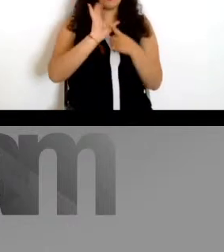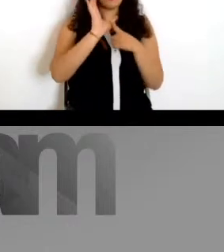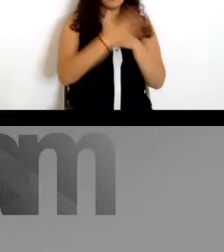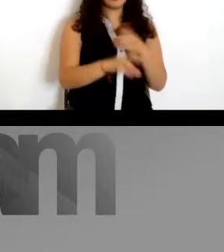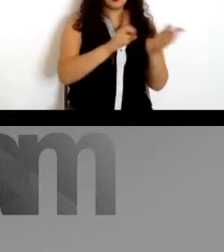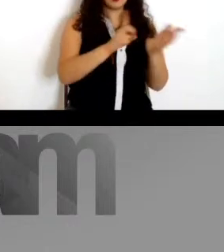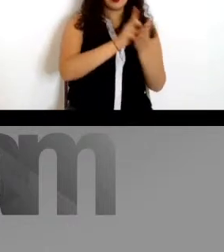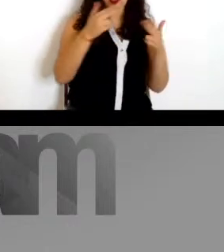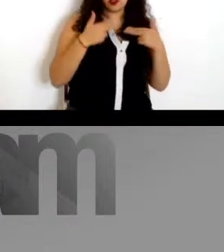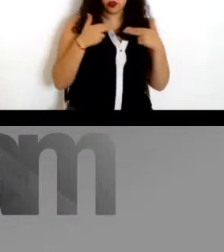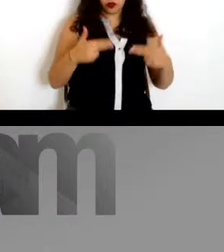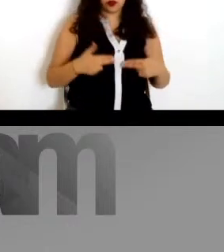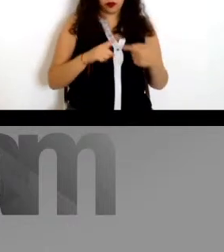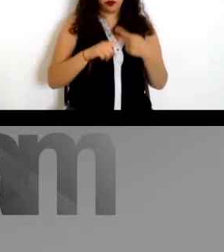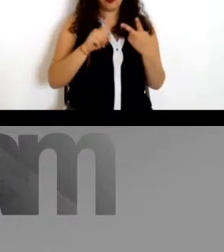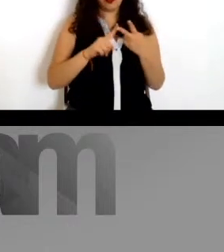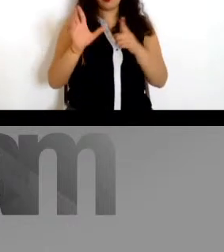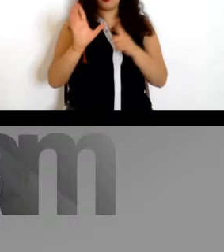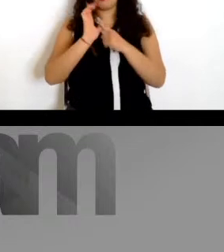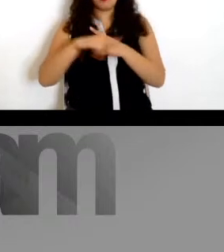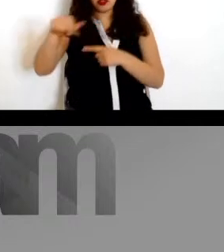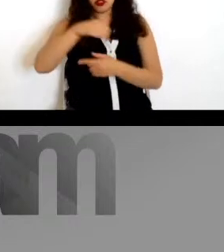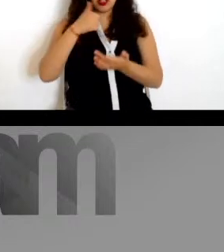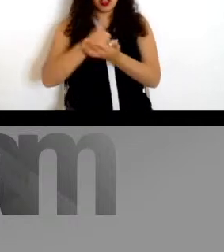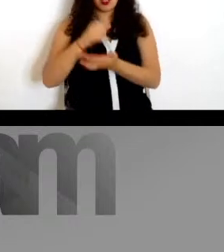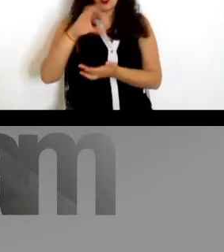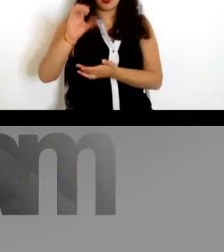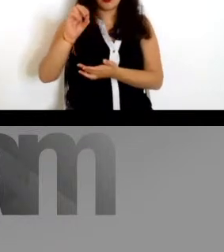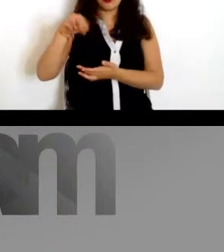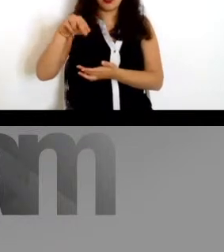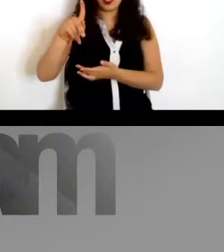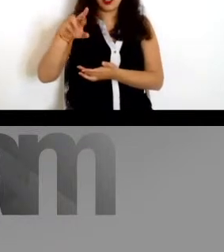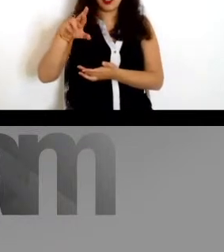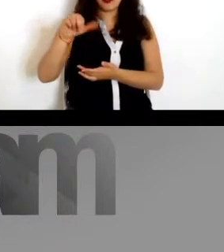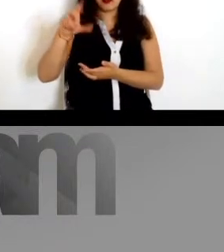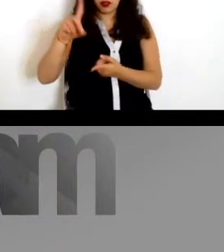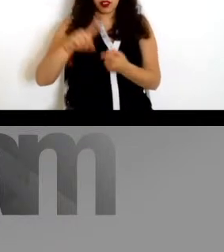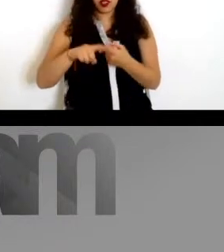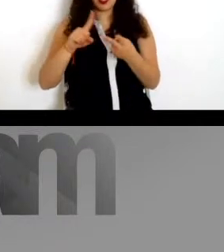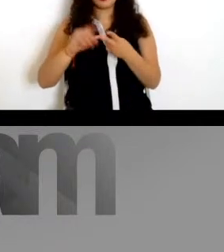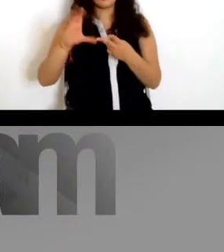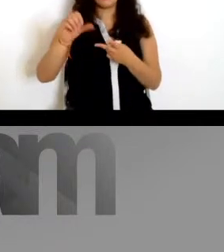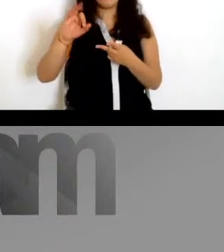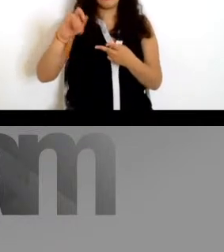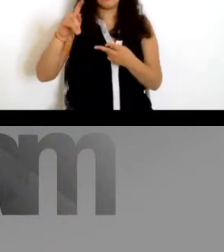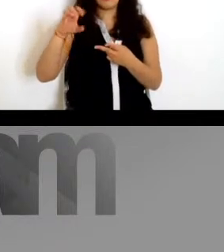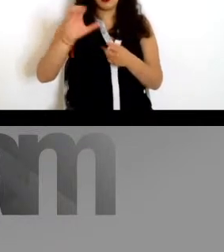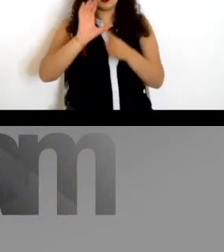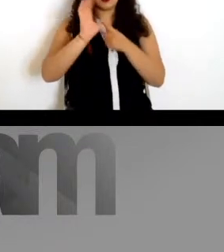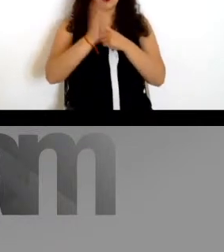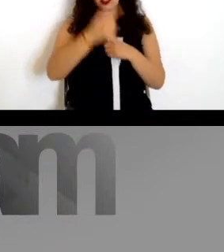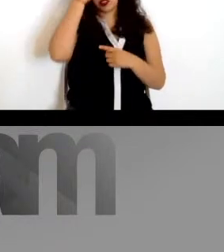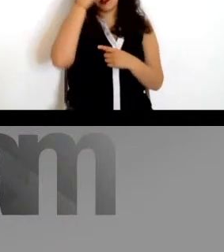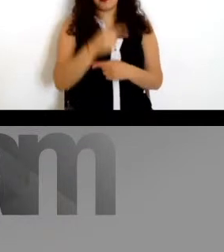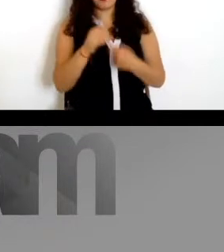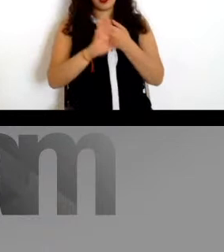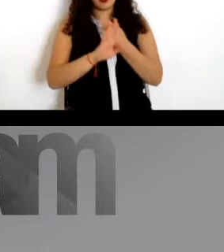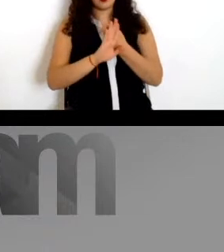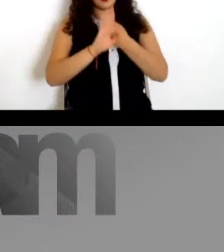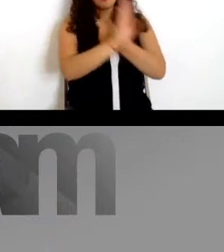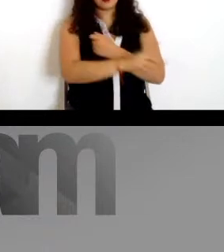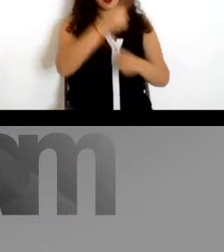Comisión Locales, el CONAPRED, el COPRED, que es el Consejo para Prevenir y Eliminar la Discriminación, en donde las personas